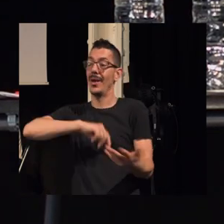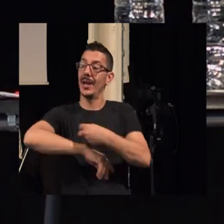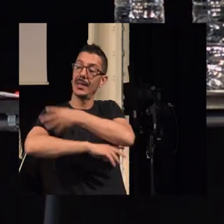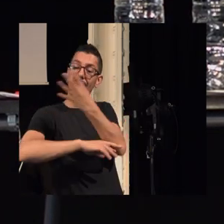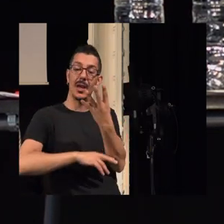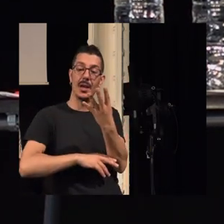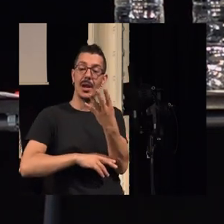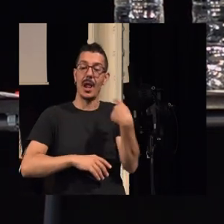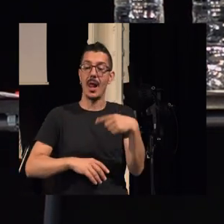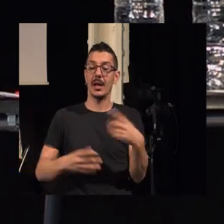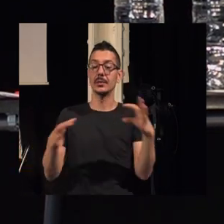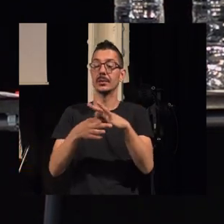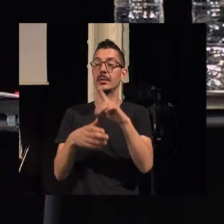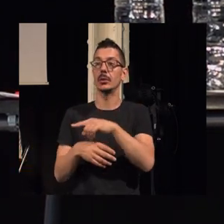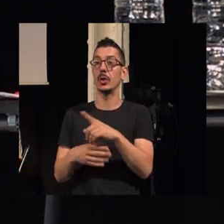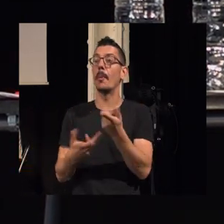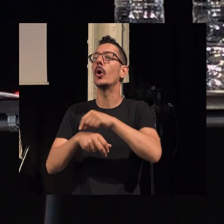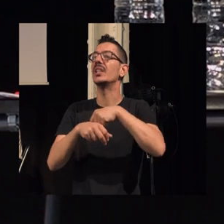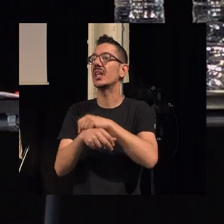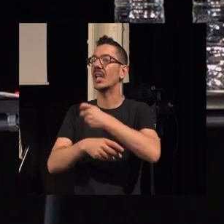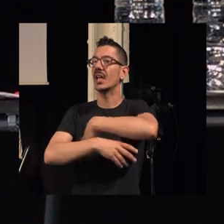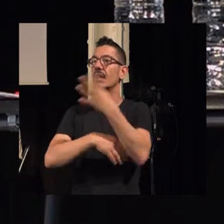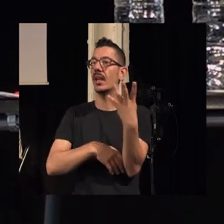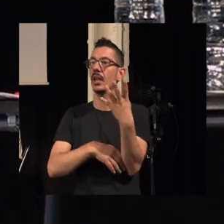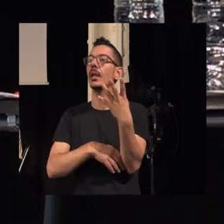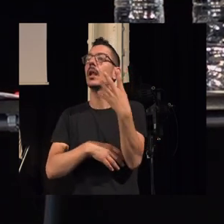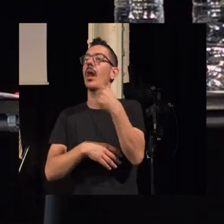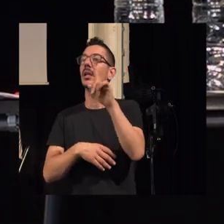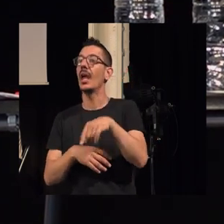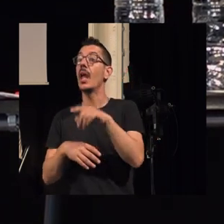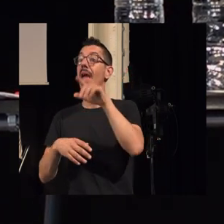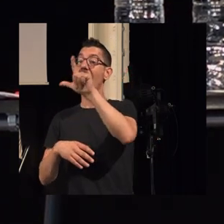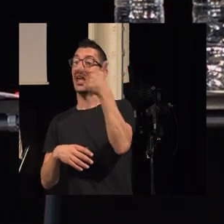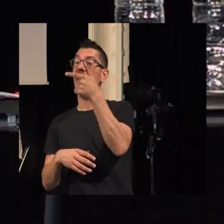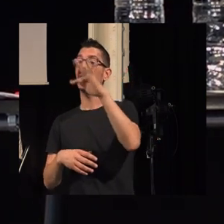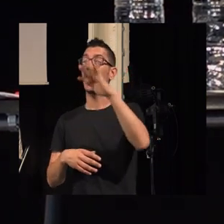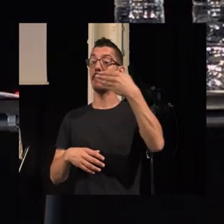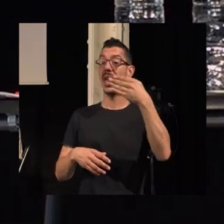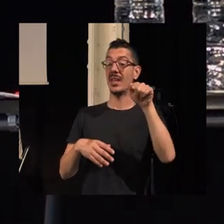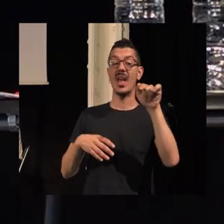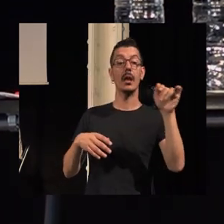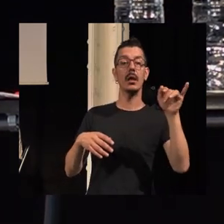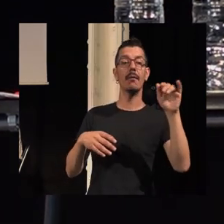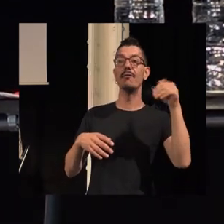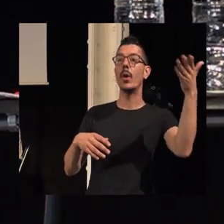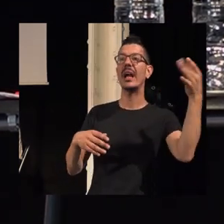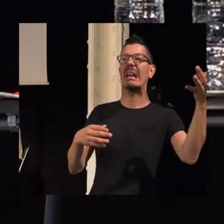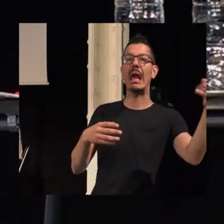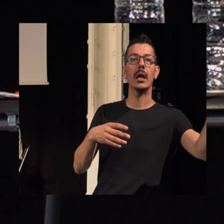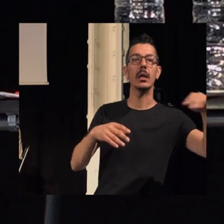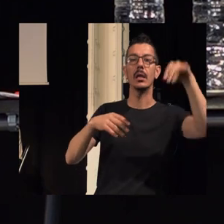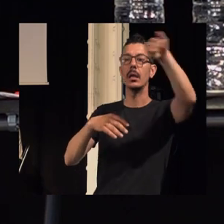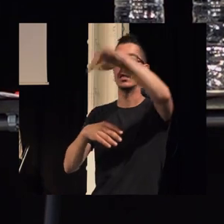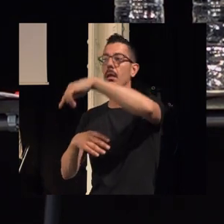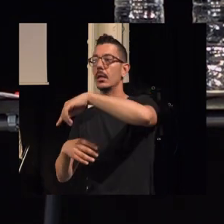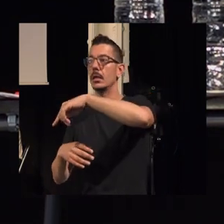LGTB también? ¿Y qué está fuera de ese acrónimo? Ya, ahora en Lisboa la marcha pasó a llamarse